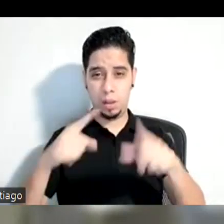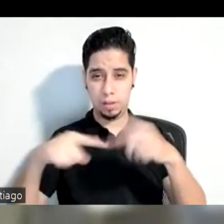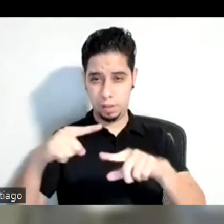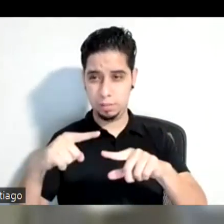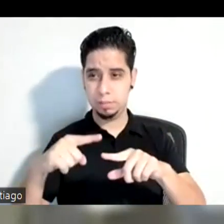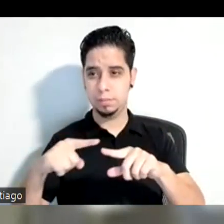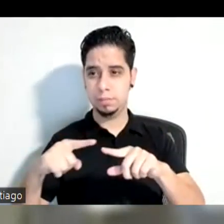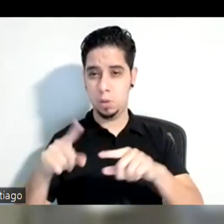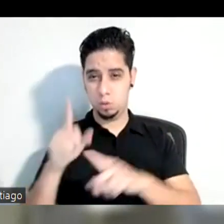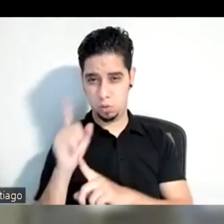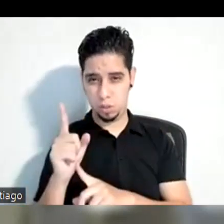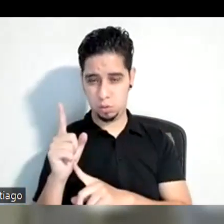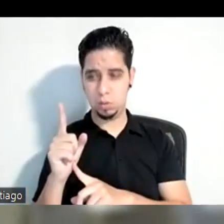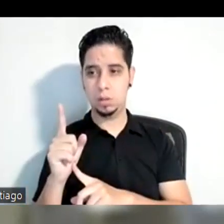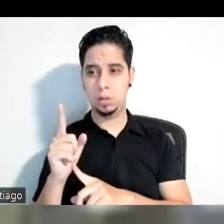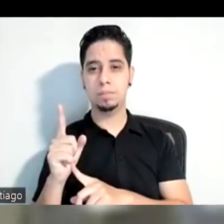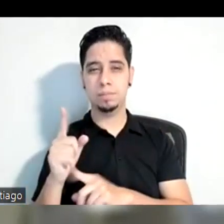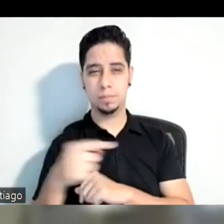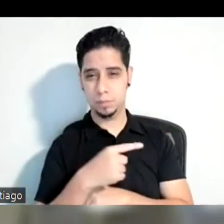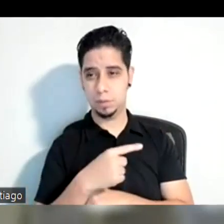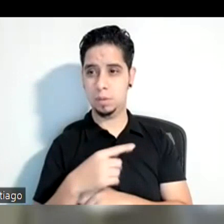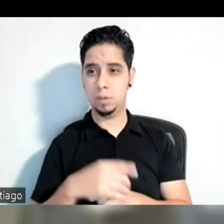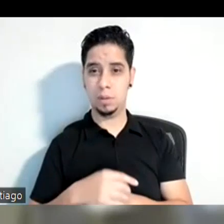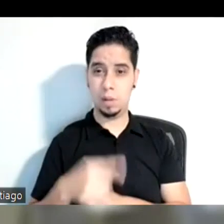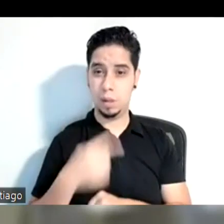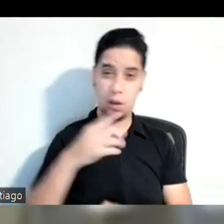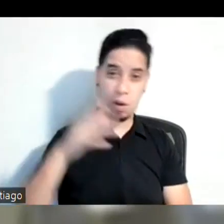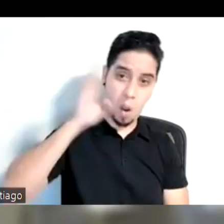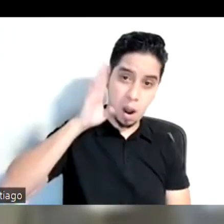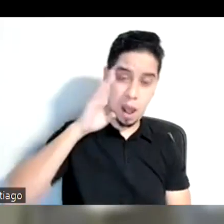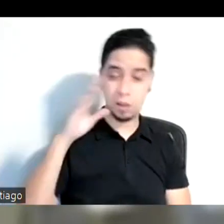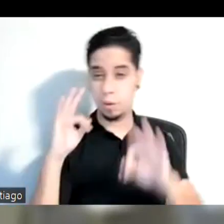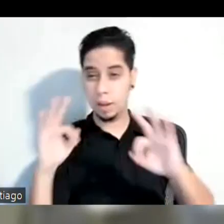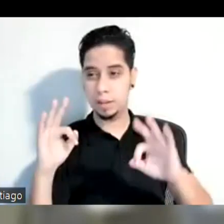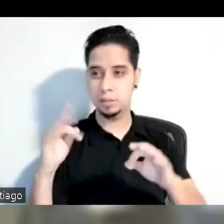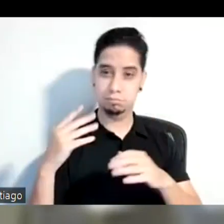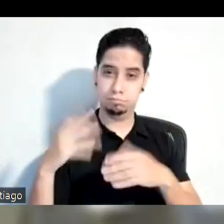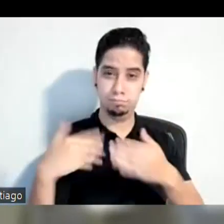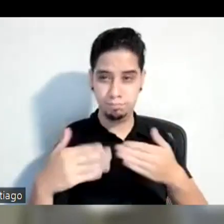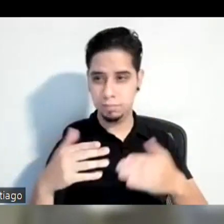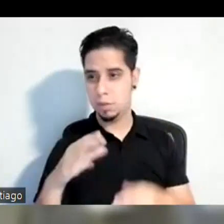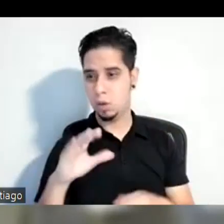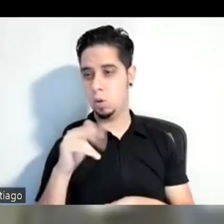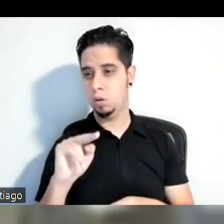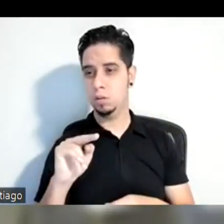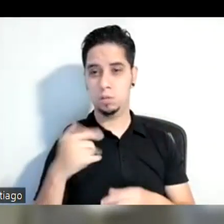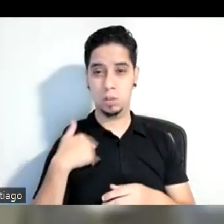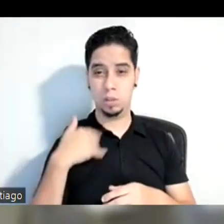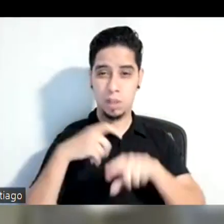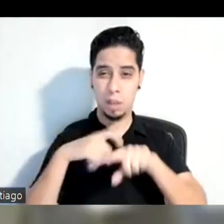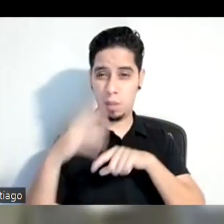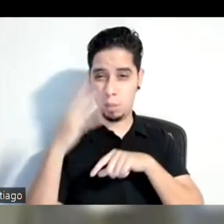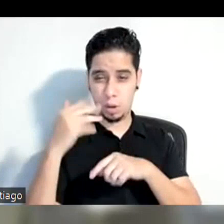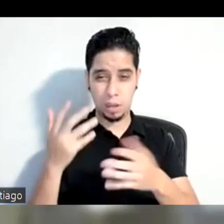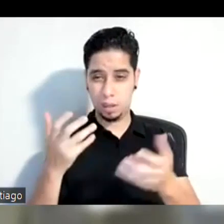Un momentito, por favor. Entonces la persona empieza diciendo, hola, yo soy Jorge Colón y estoy llamando porque quiero